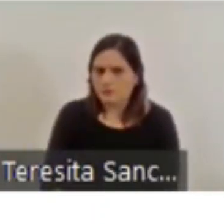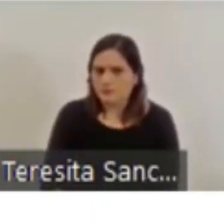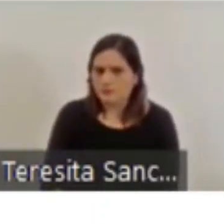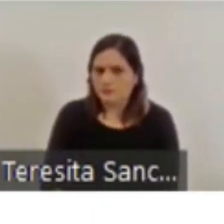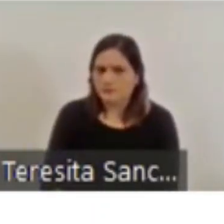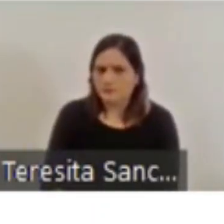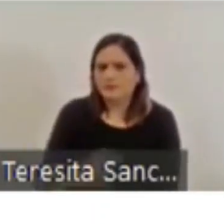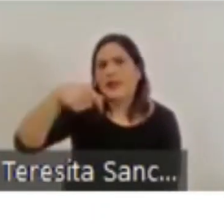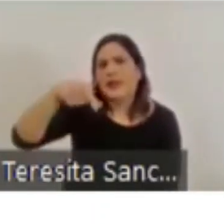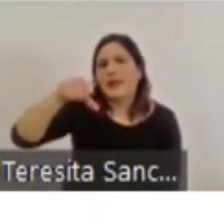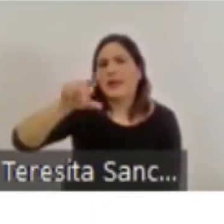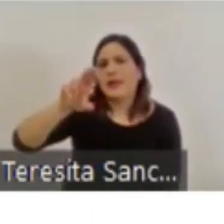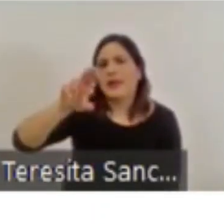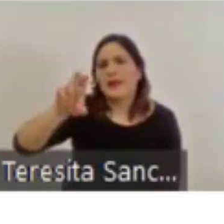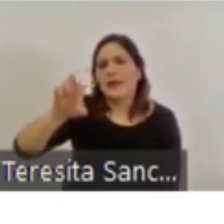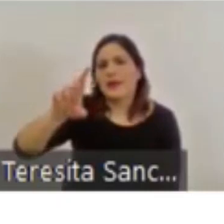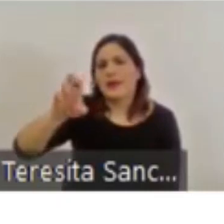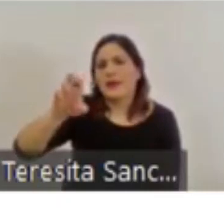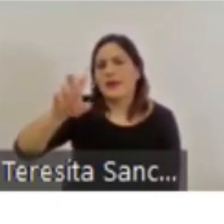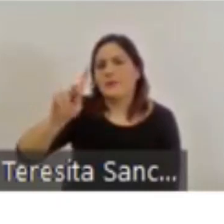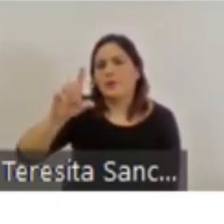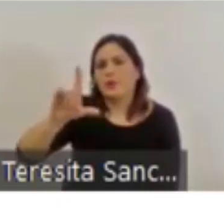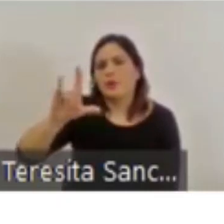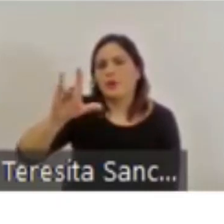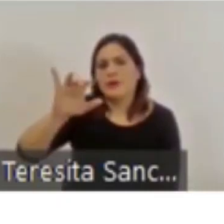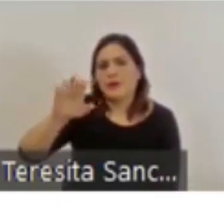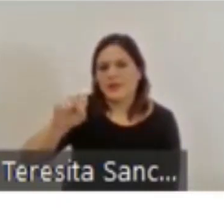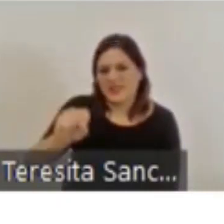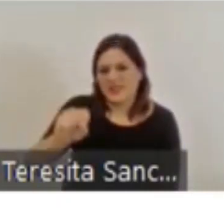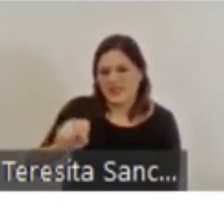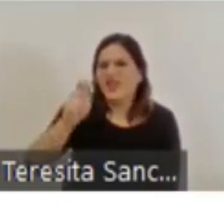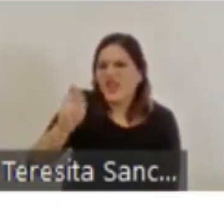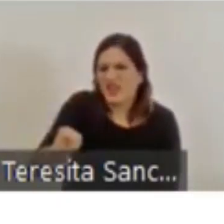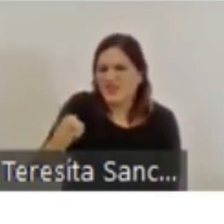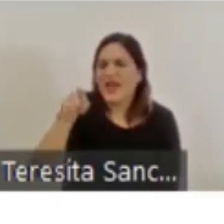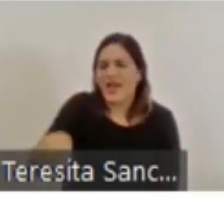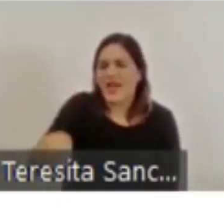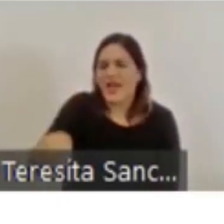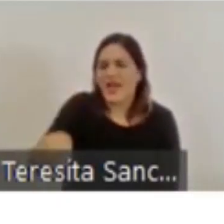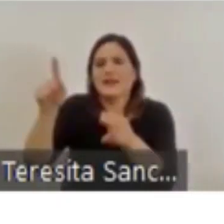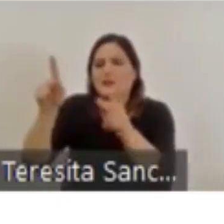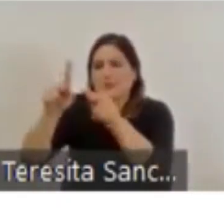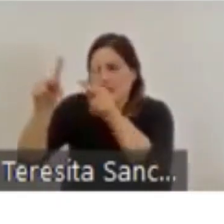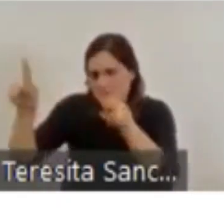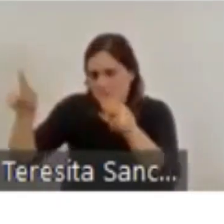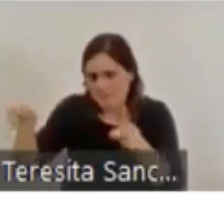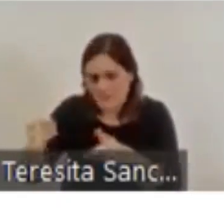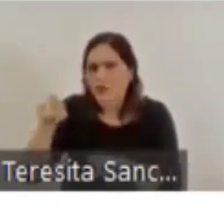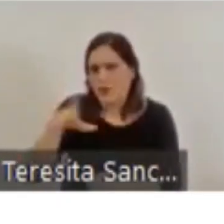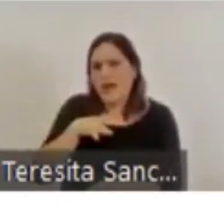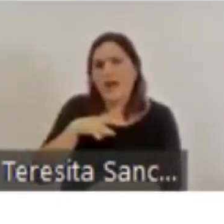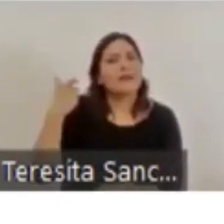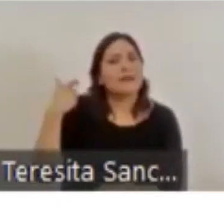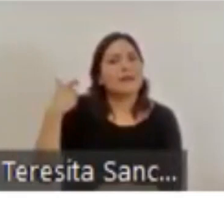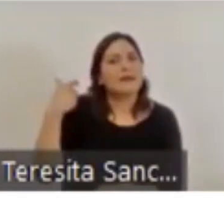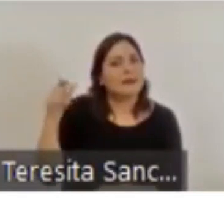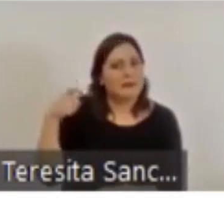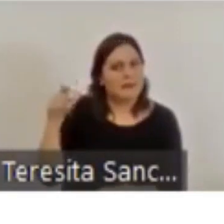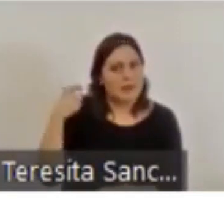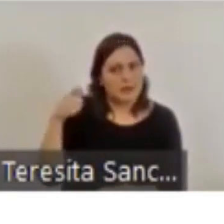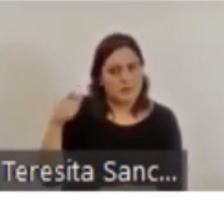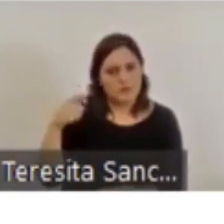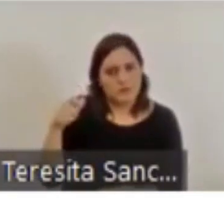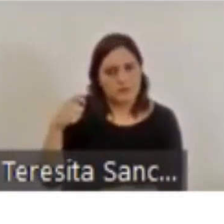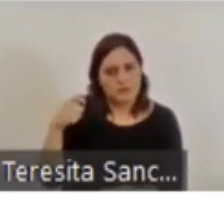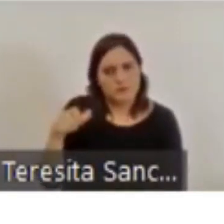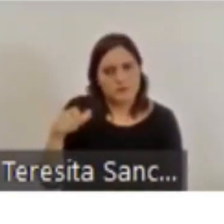Querépolis. Querépolis es un parque temático, está en Querétaro, por supuesto, y que